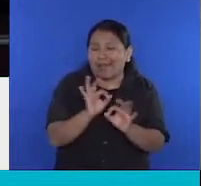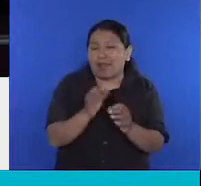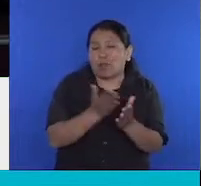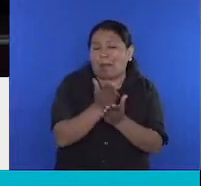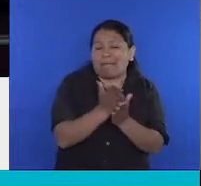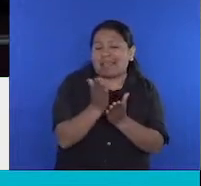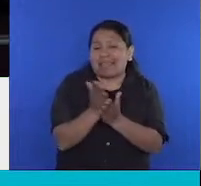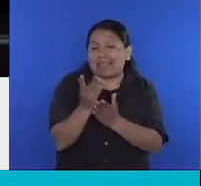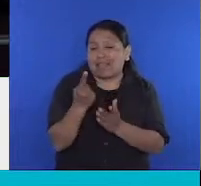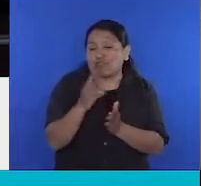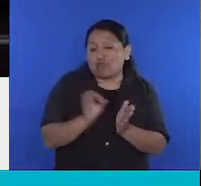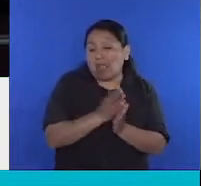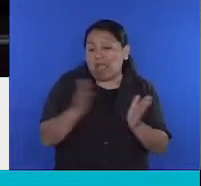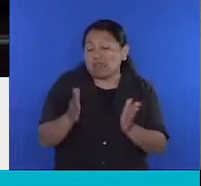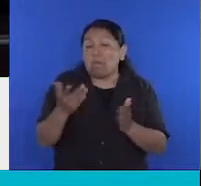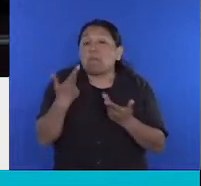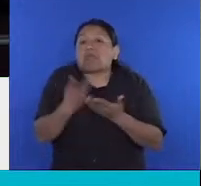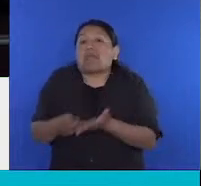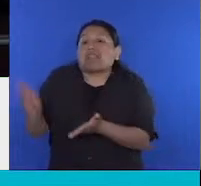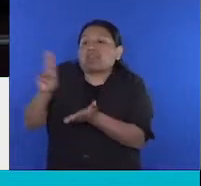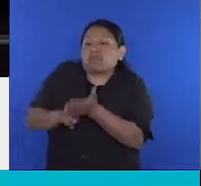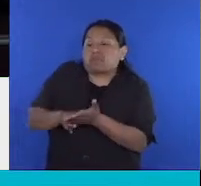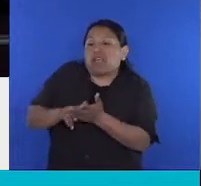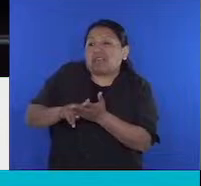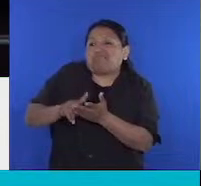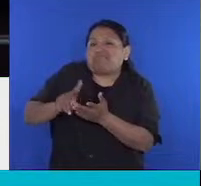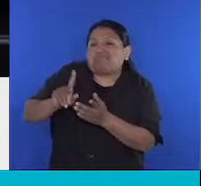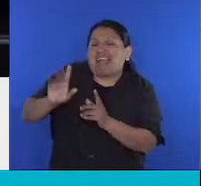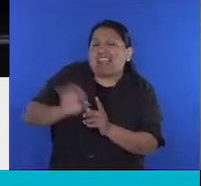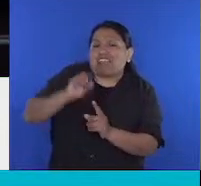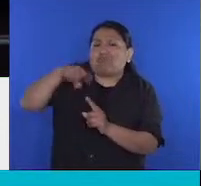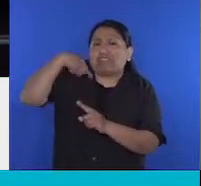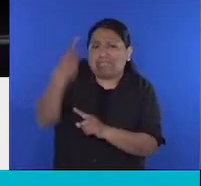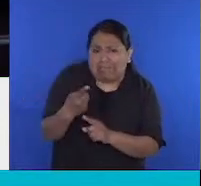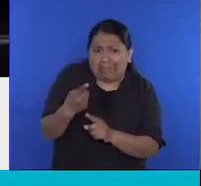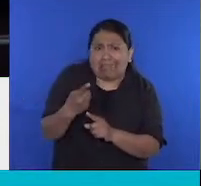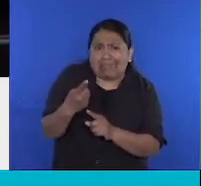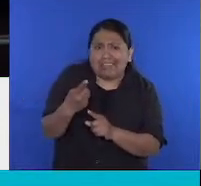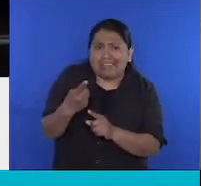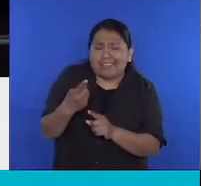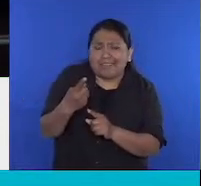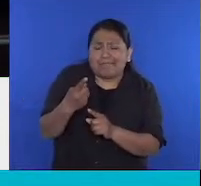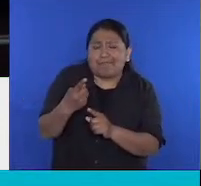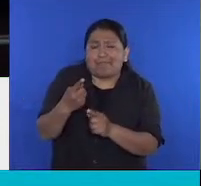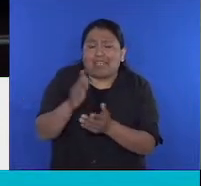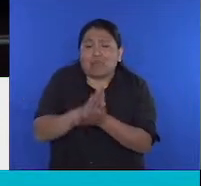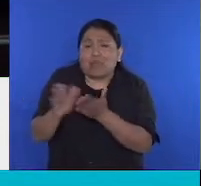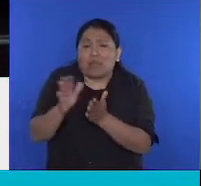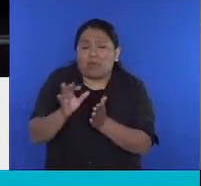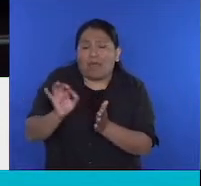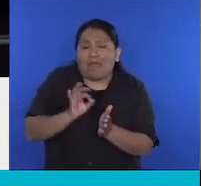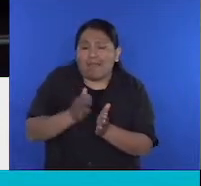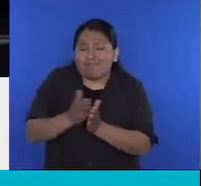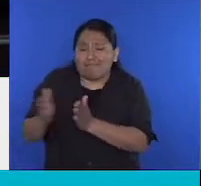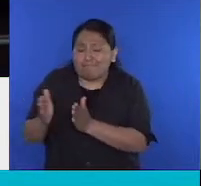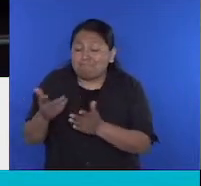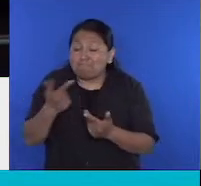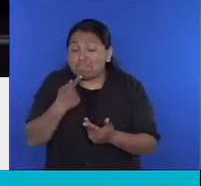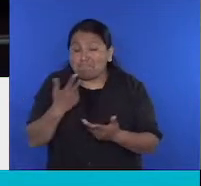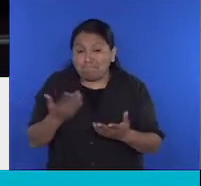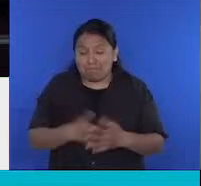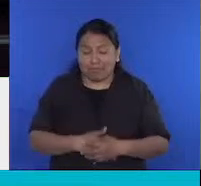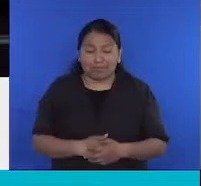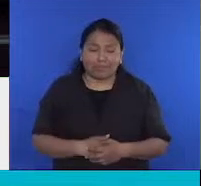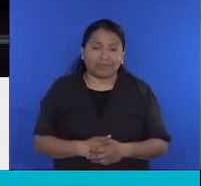recursarlas mientras cursan el año siguiente en el nuevo periodo. Pero más allá de eso,